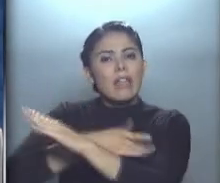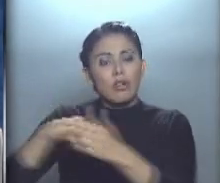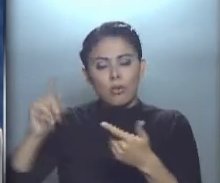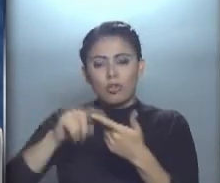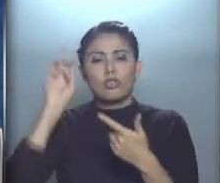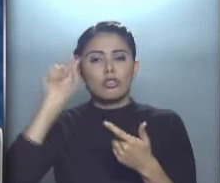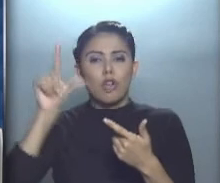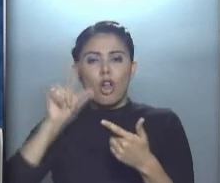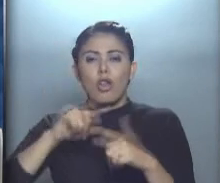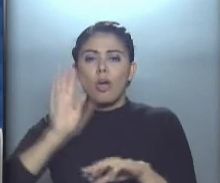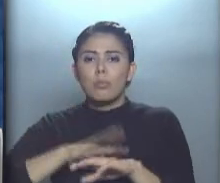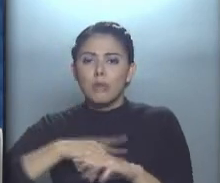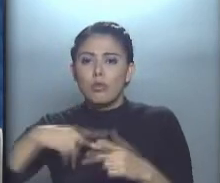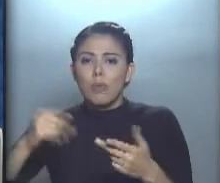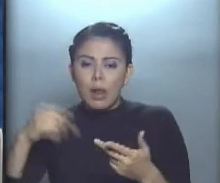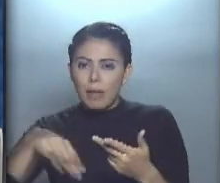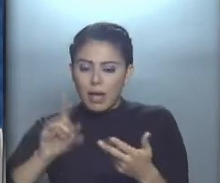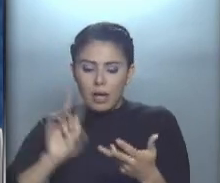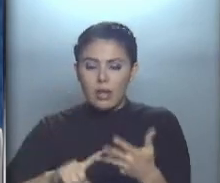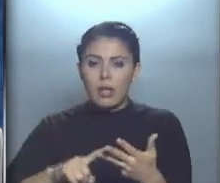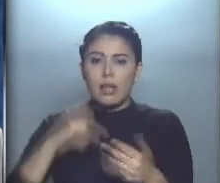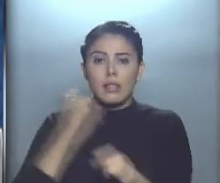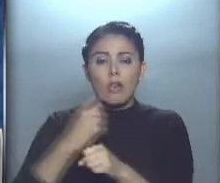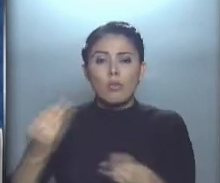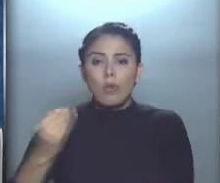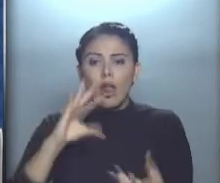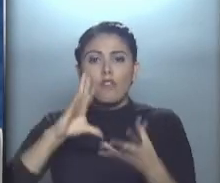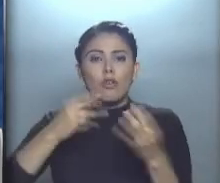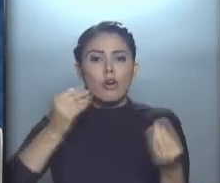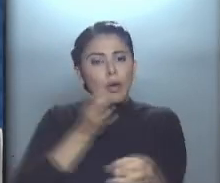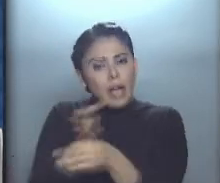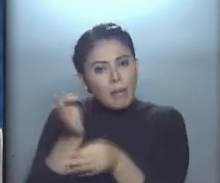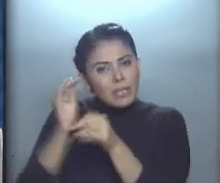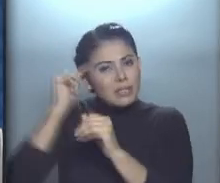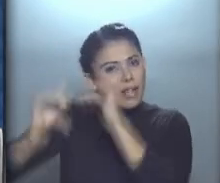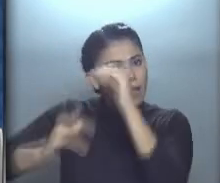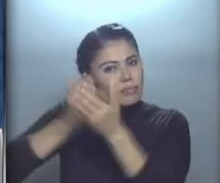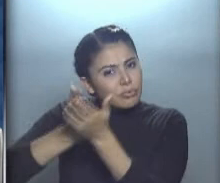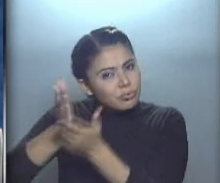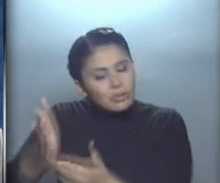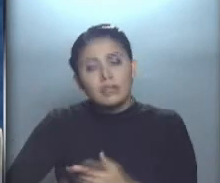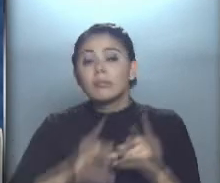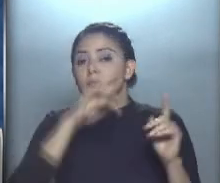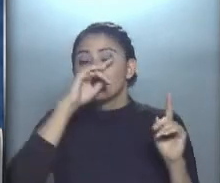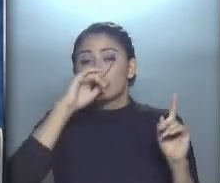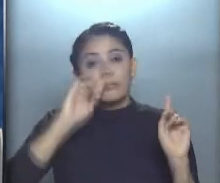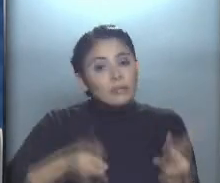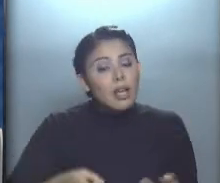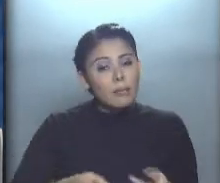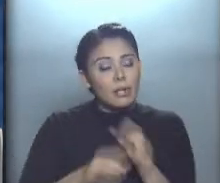rol, misión y función a desarrollar, mecanismos de capacitación permanente y, a su vez, la